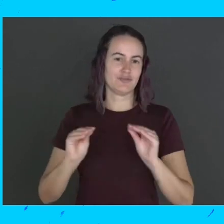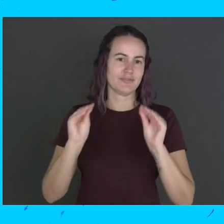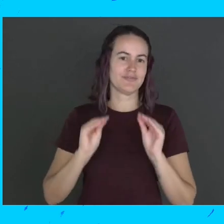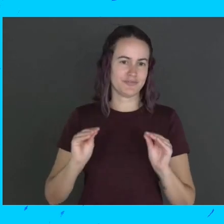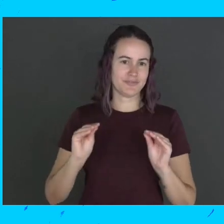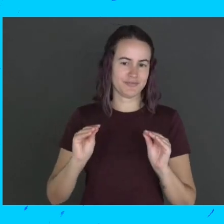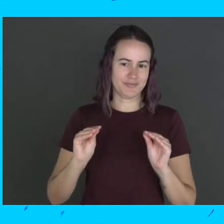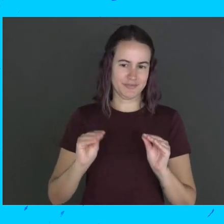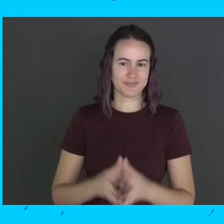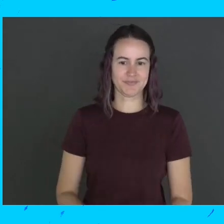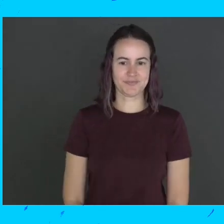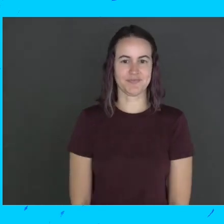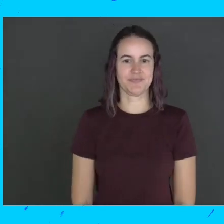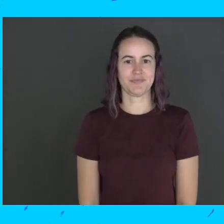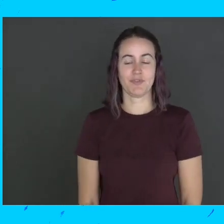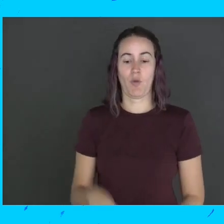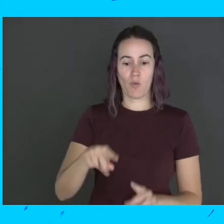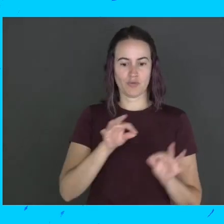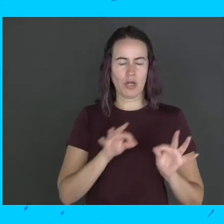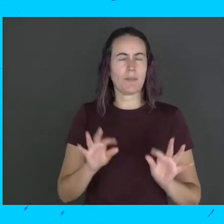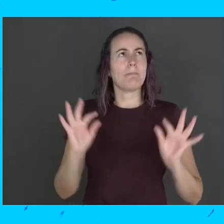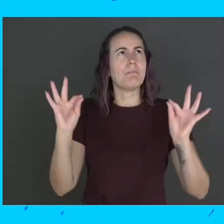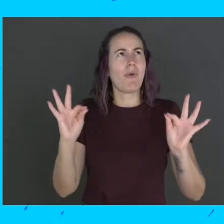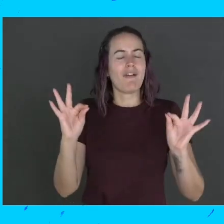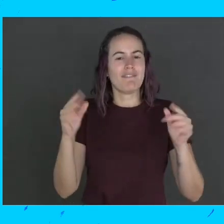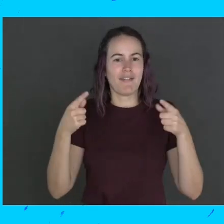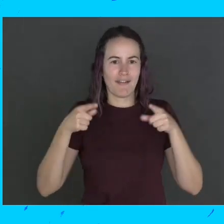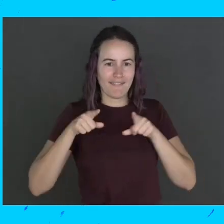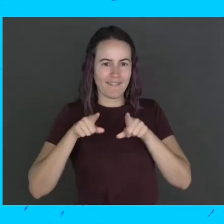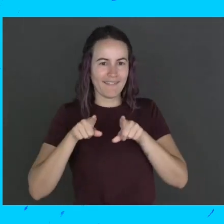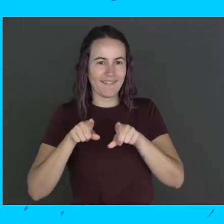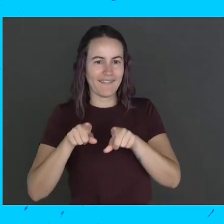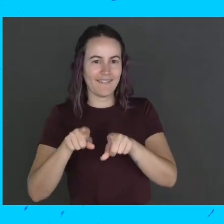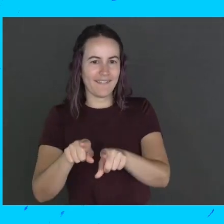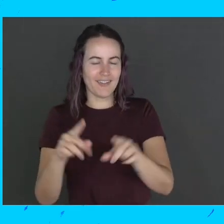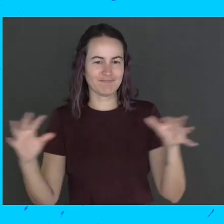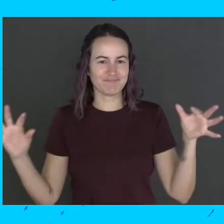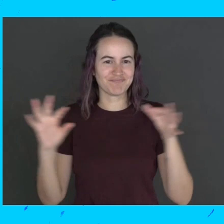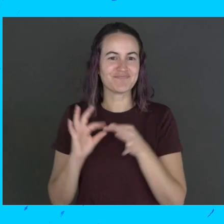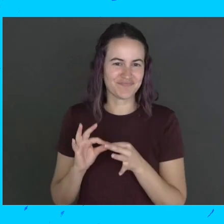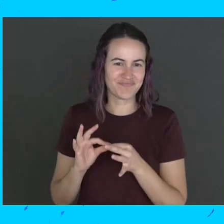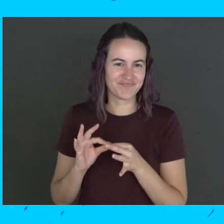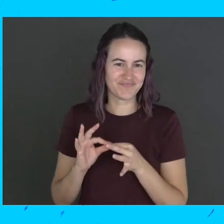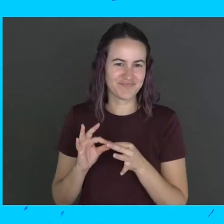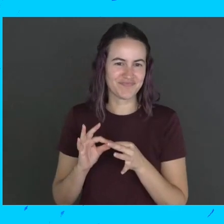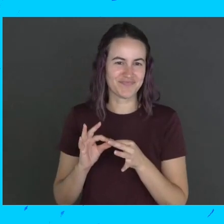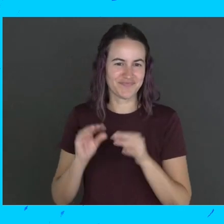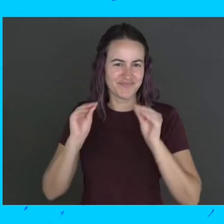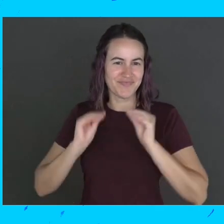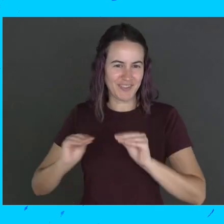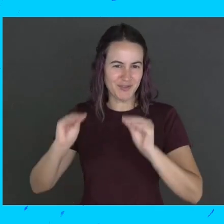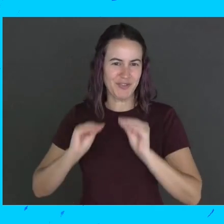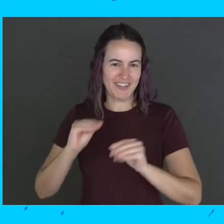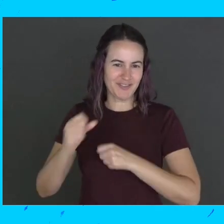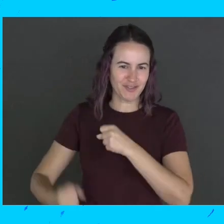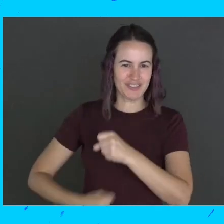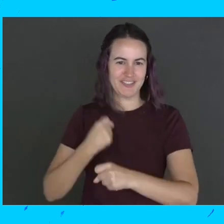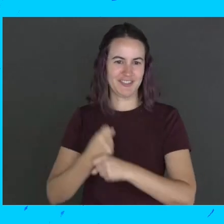y tener informes para ver dónde son los desafíos y cómo podemos avanzar. Así que, en conclusión,